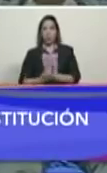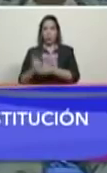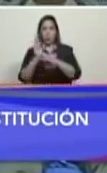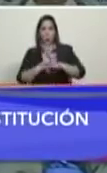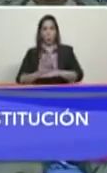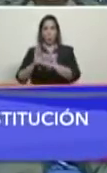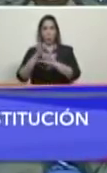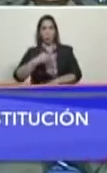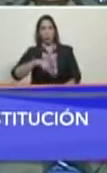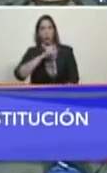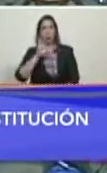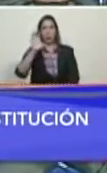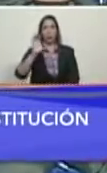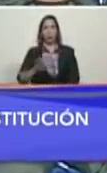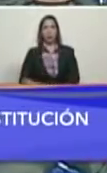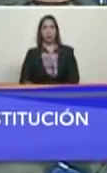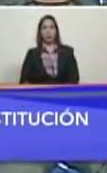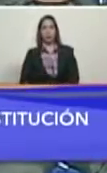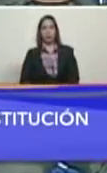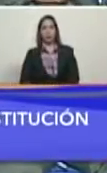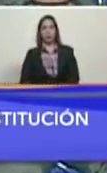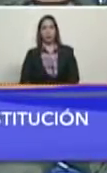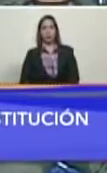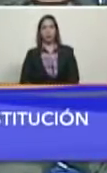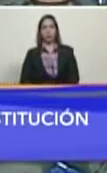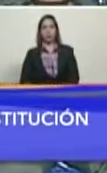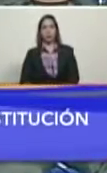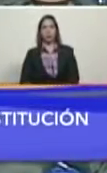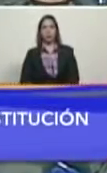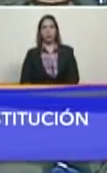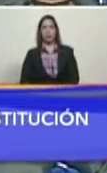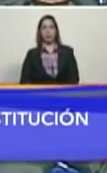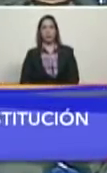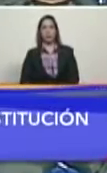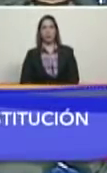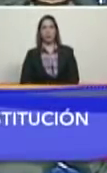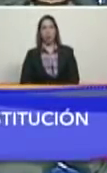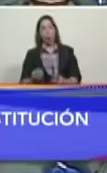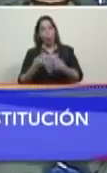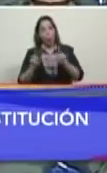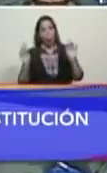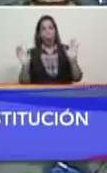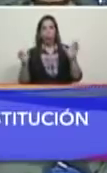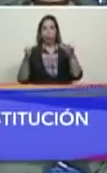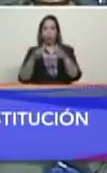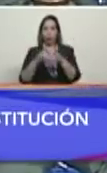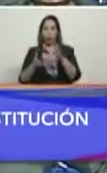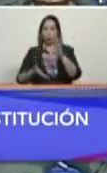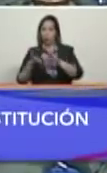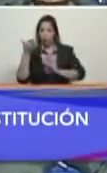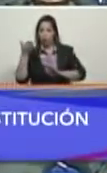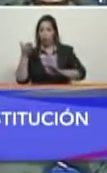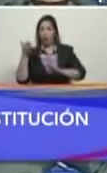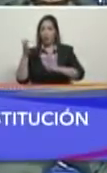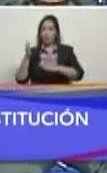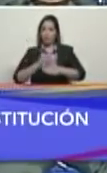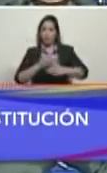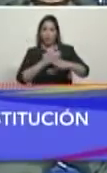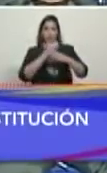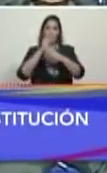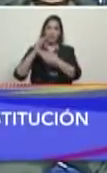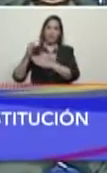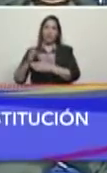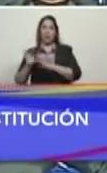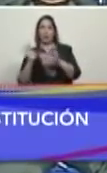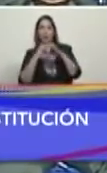todos estos días, mientras el resto sale también de su permiso de fin de año a